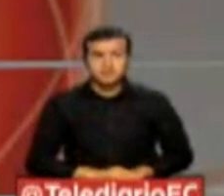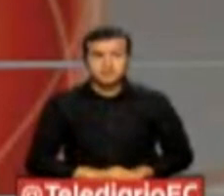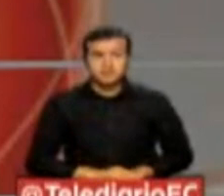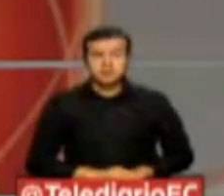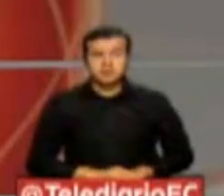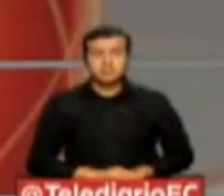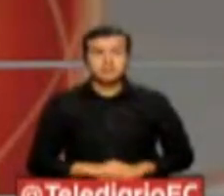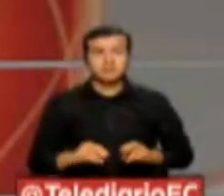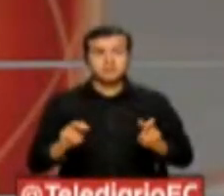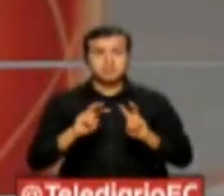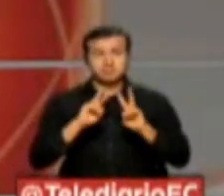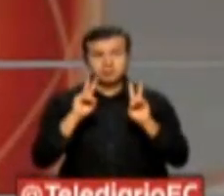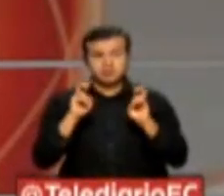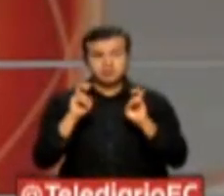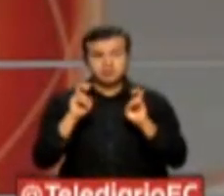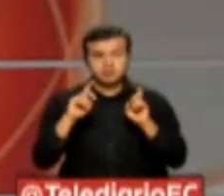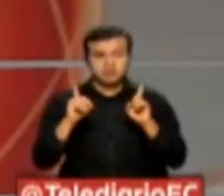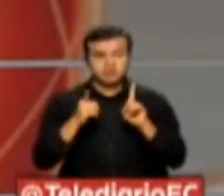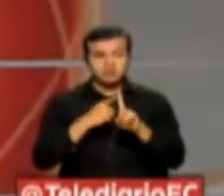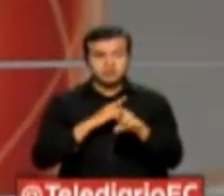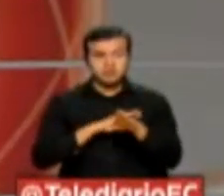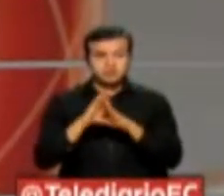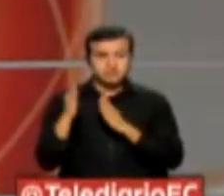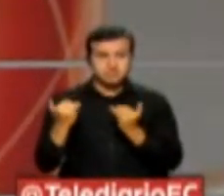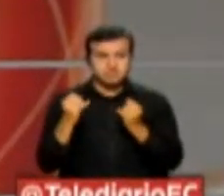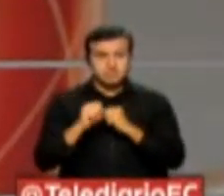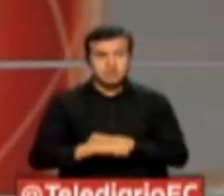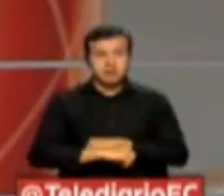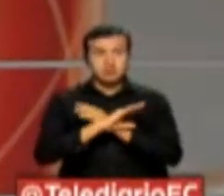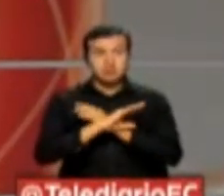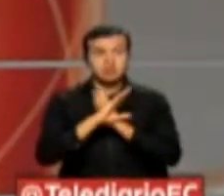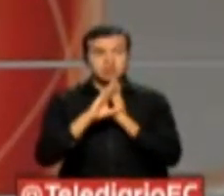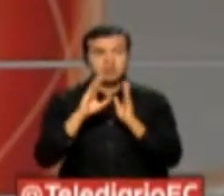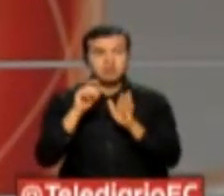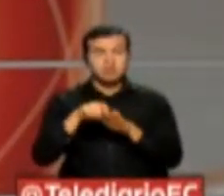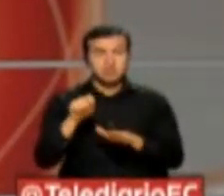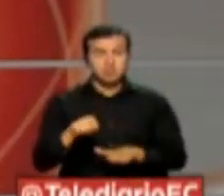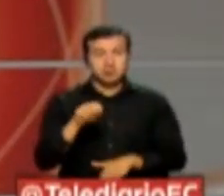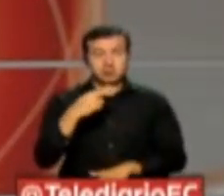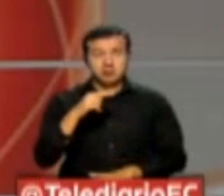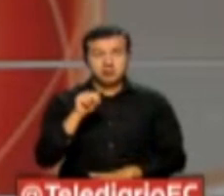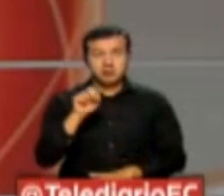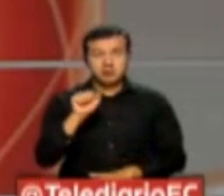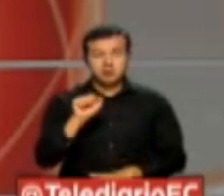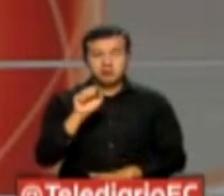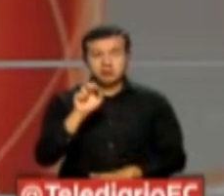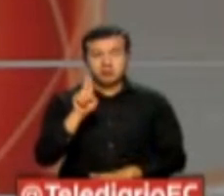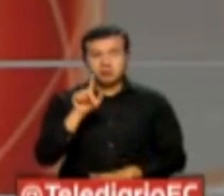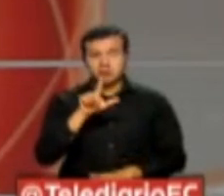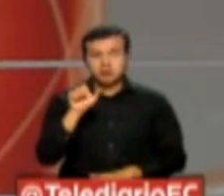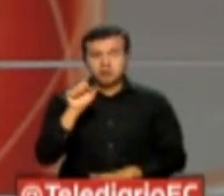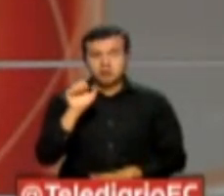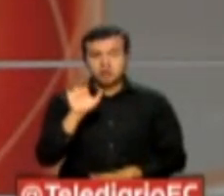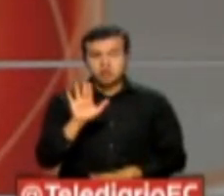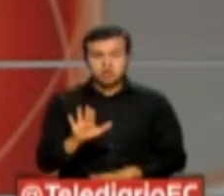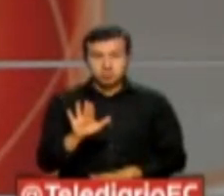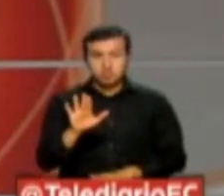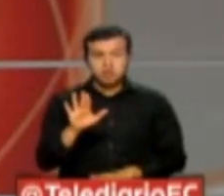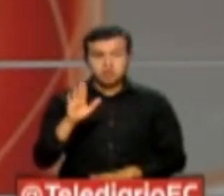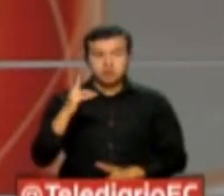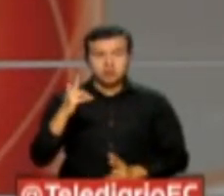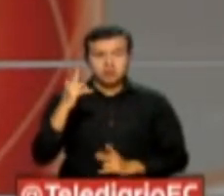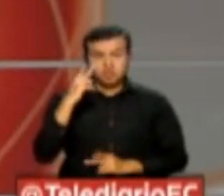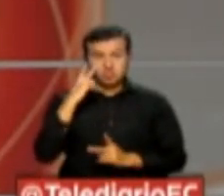Estaremos abordando este tema con nuestro primer invitado en esta mañana, el abogado Hernán Ulloa, representante legal de los